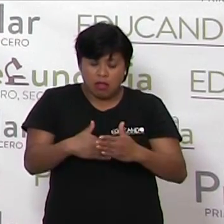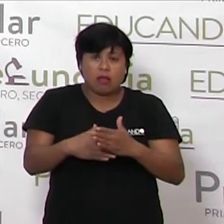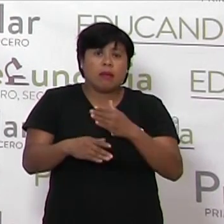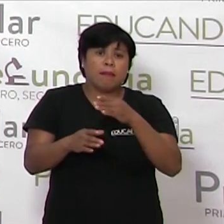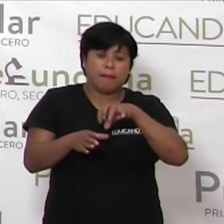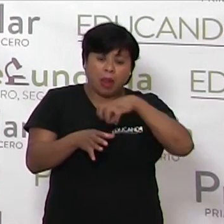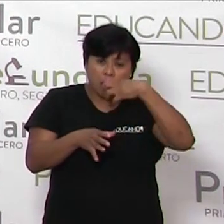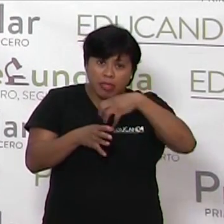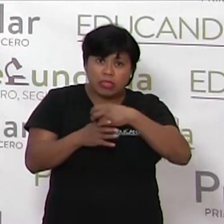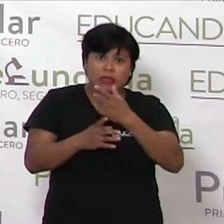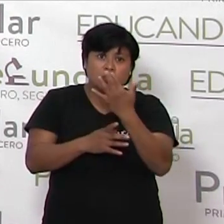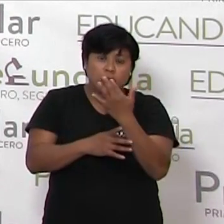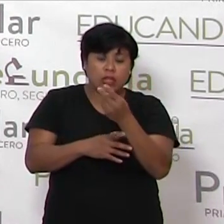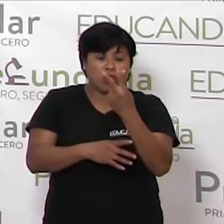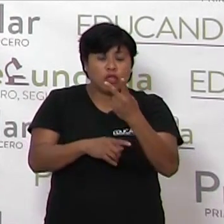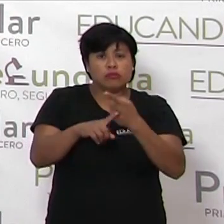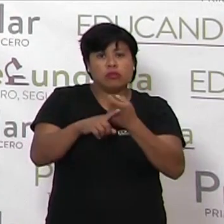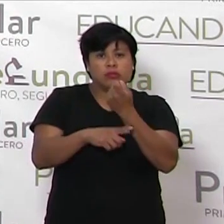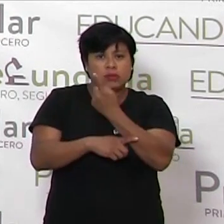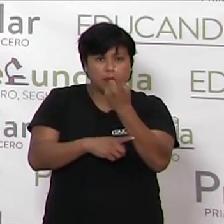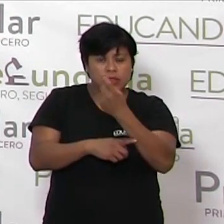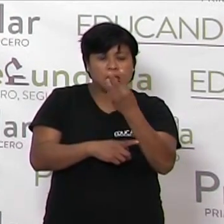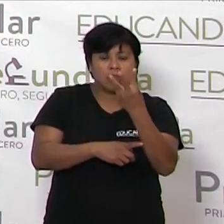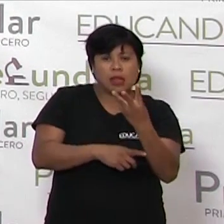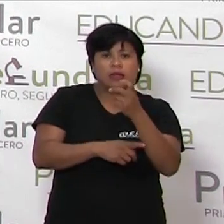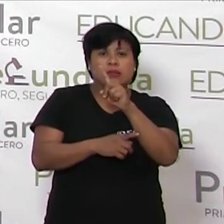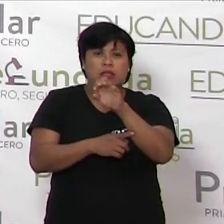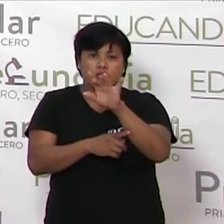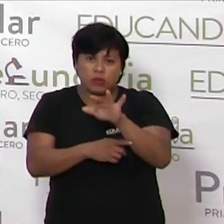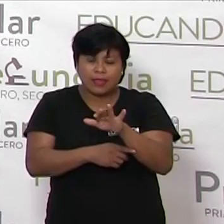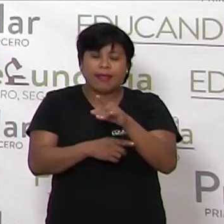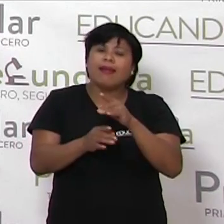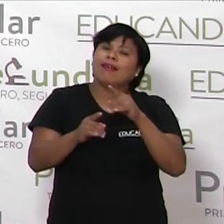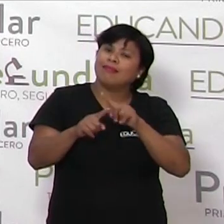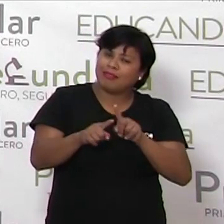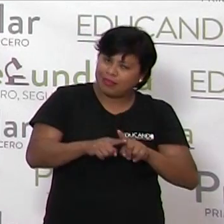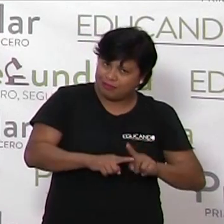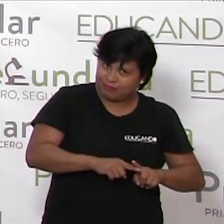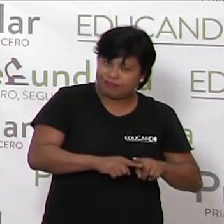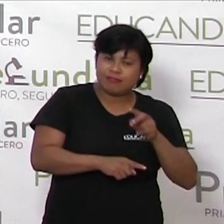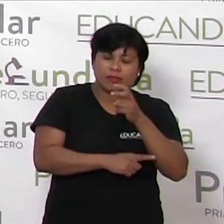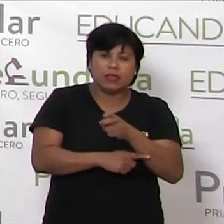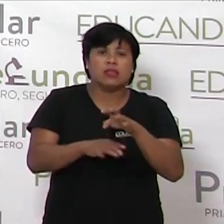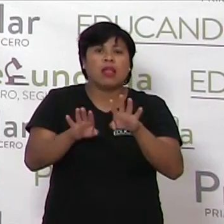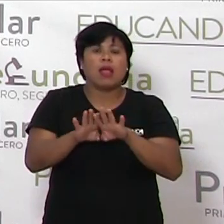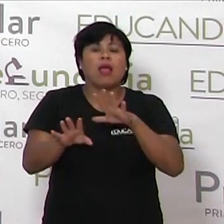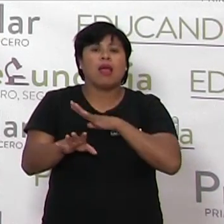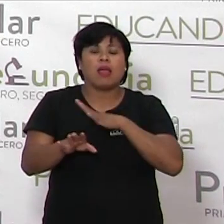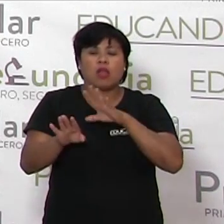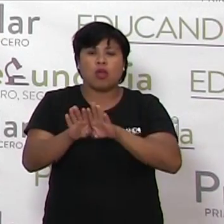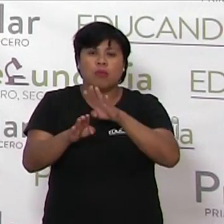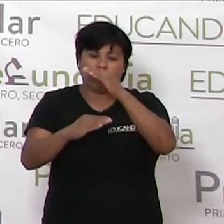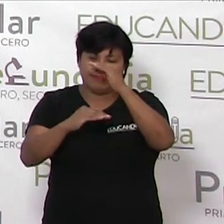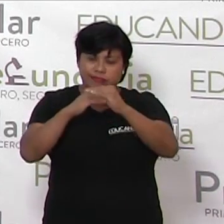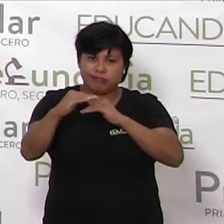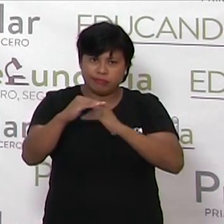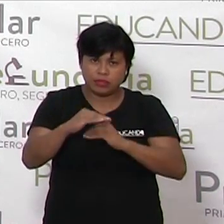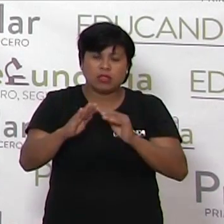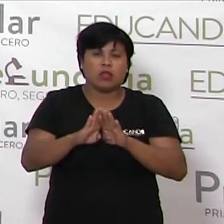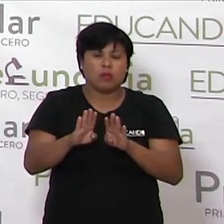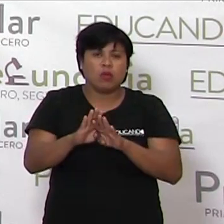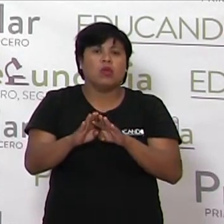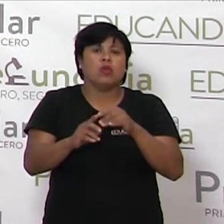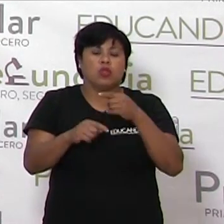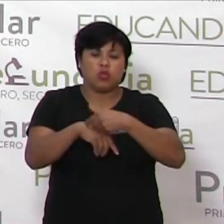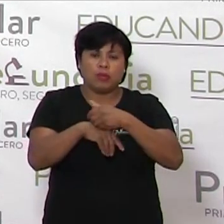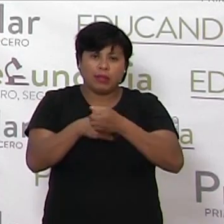palomitas 50 pesos, 2 100 pesos, 3 150 y así sucesivamente. Hay una tabla de proporcionalidad ahí. Tienen una